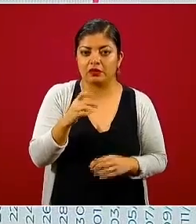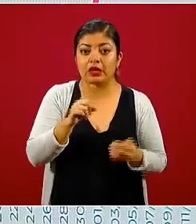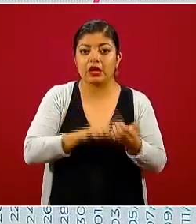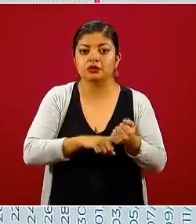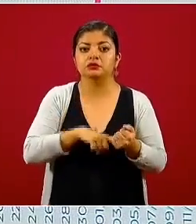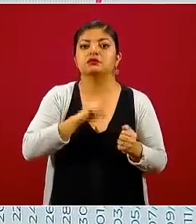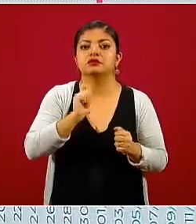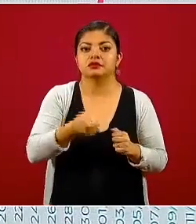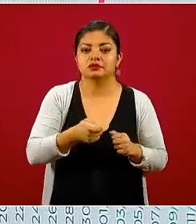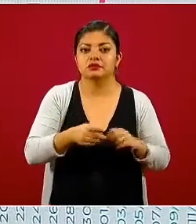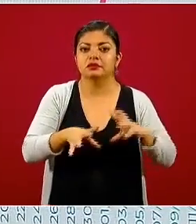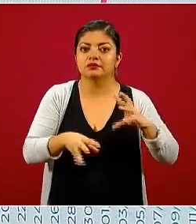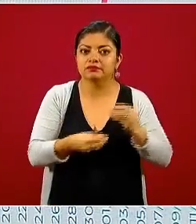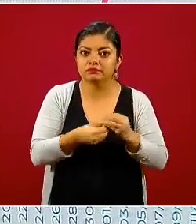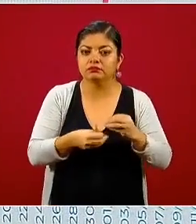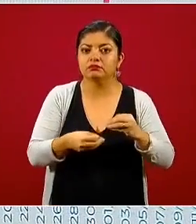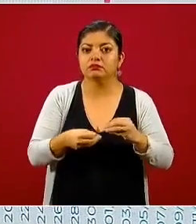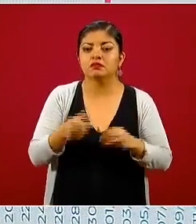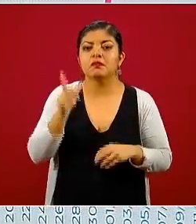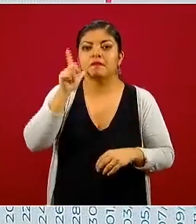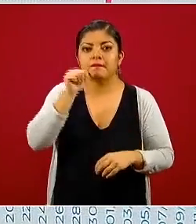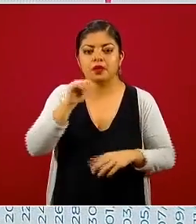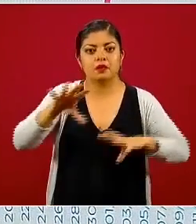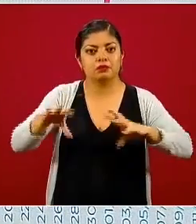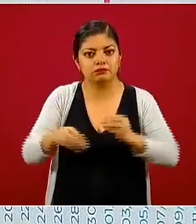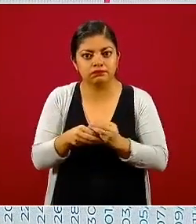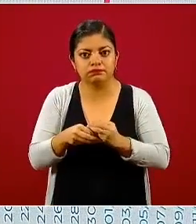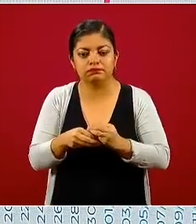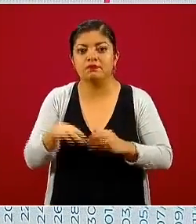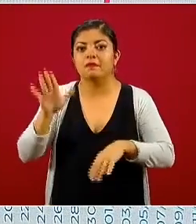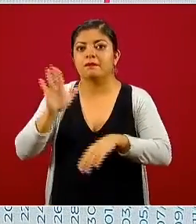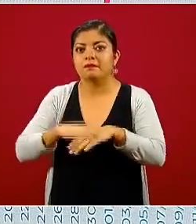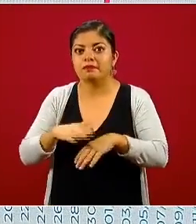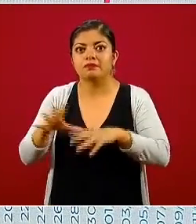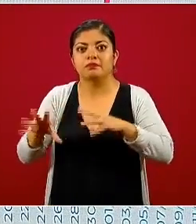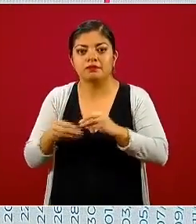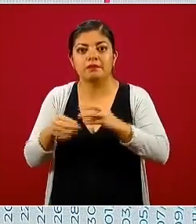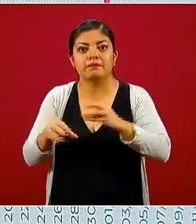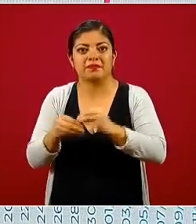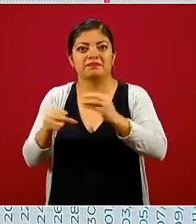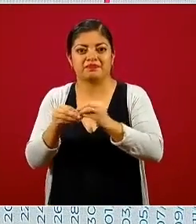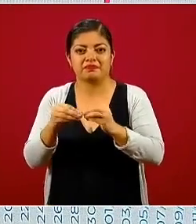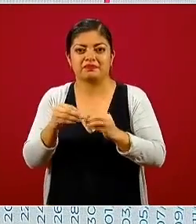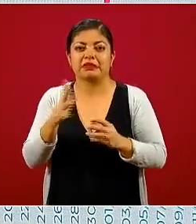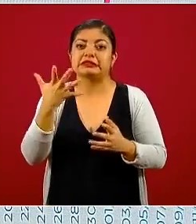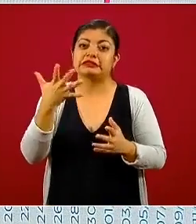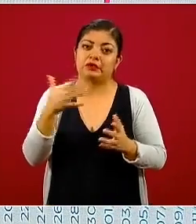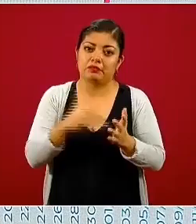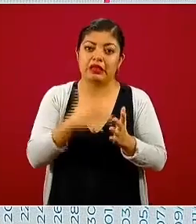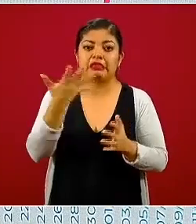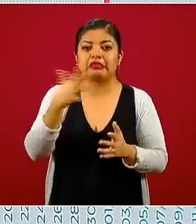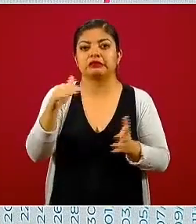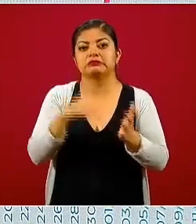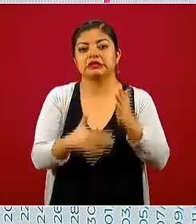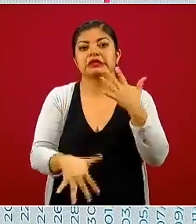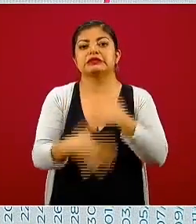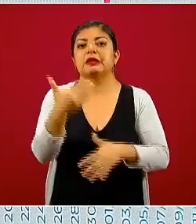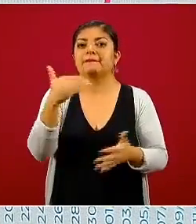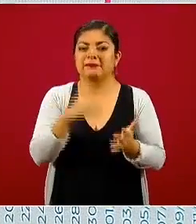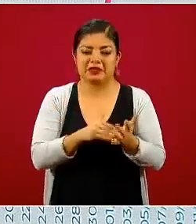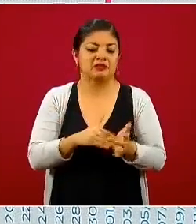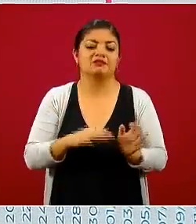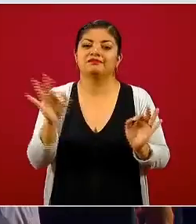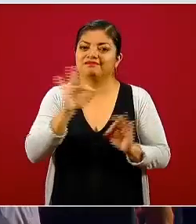casos que se van registrando a lo largo de ese tiempo. 5,000, 10,000, 15,000, los que